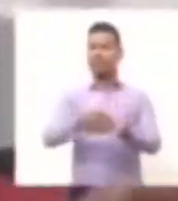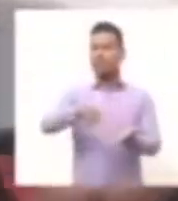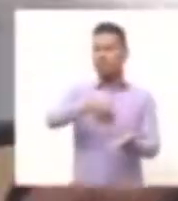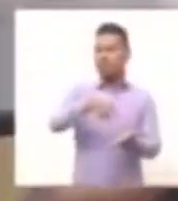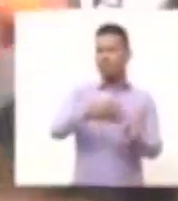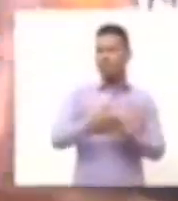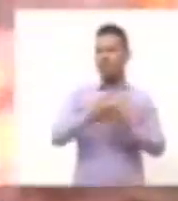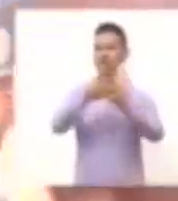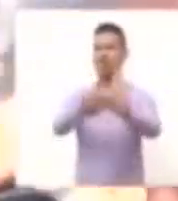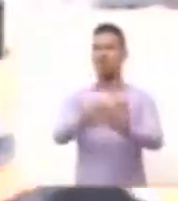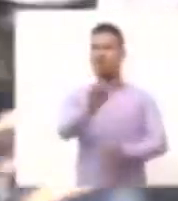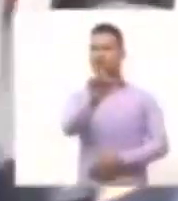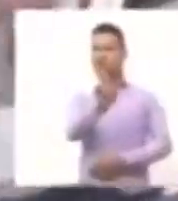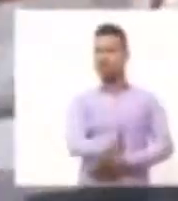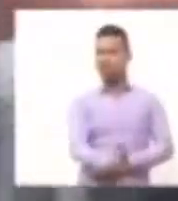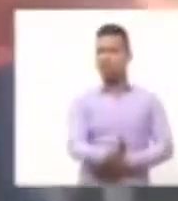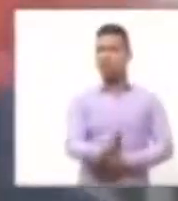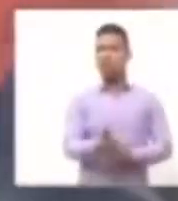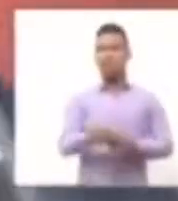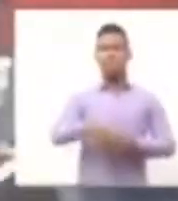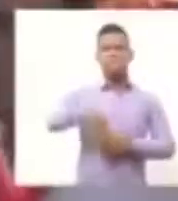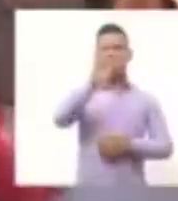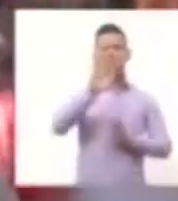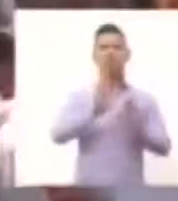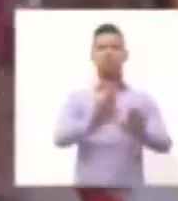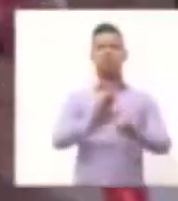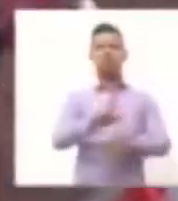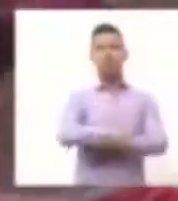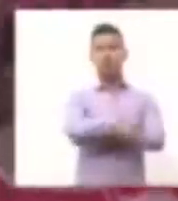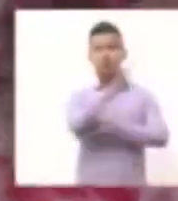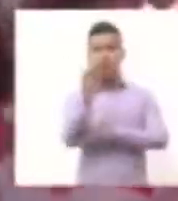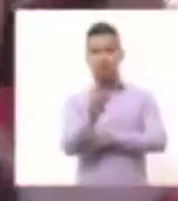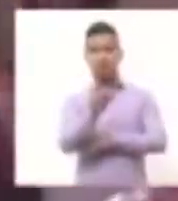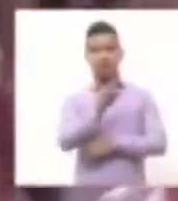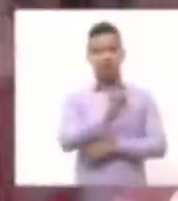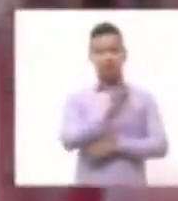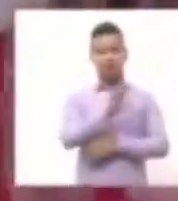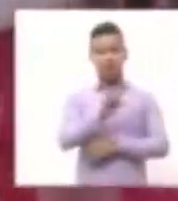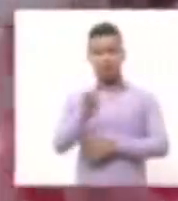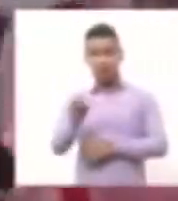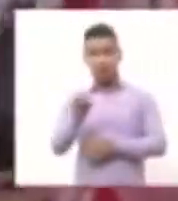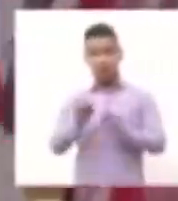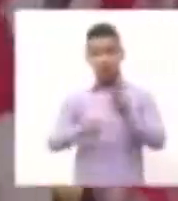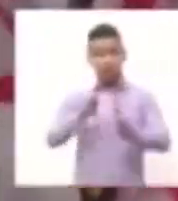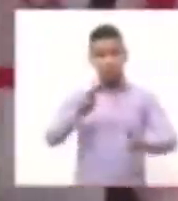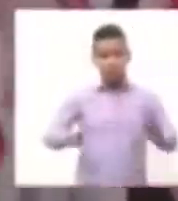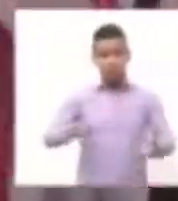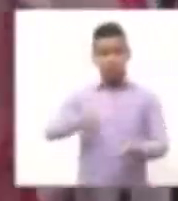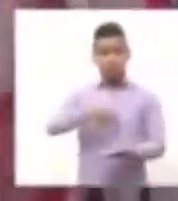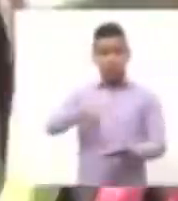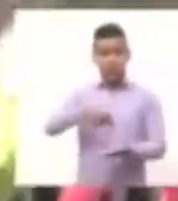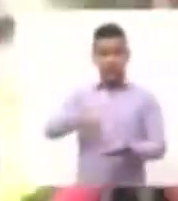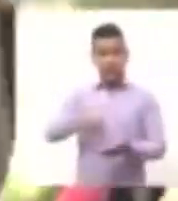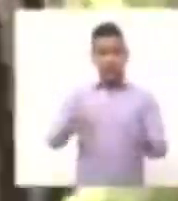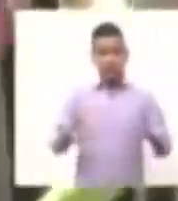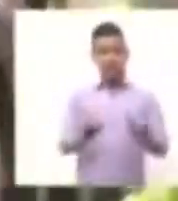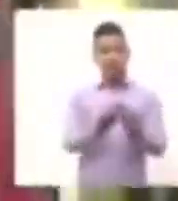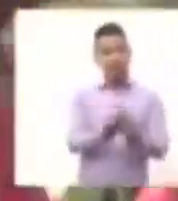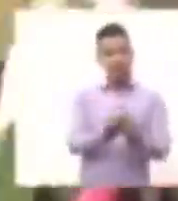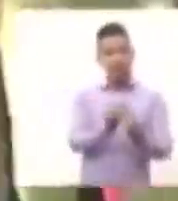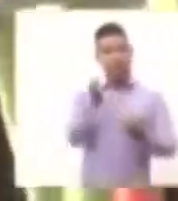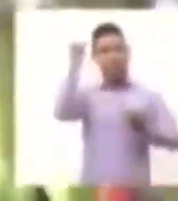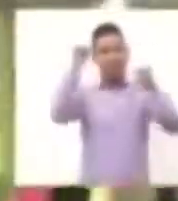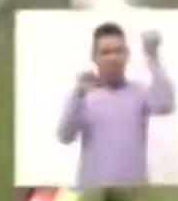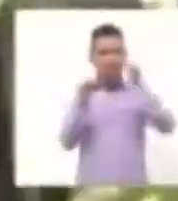Carnaval del Suroccidente, Patrimonio Vivo y del Caribe, 300 bailarines dirigidos por folcloristas de la Fundación Carnaval del Suroccidente dieron inicio